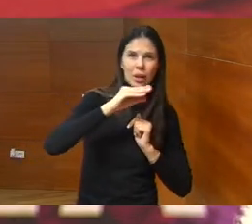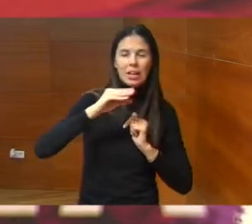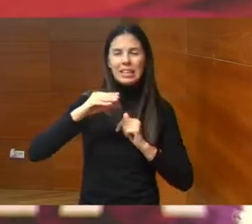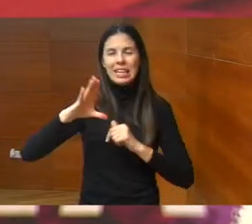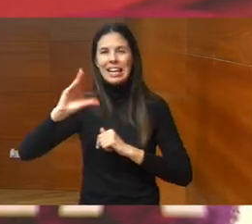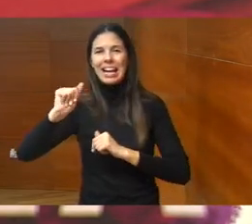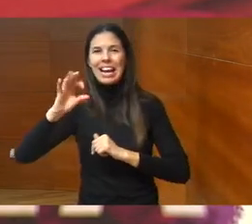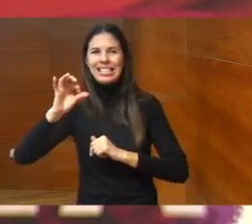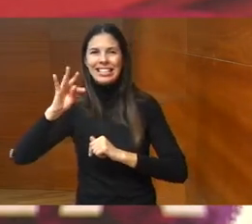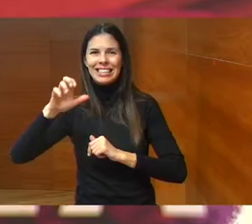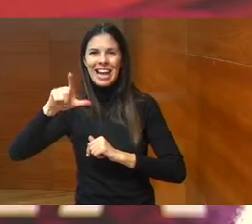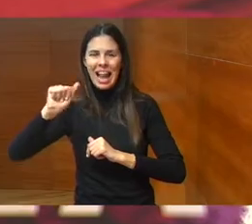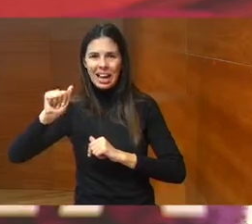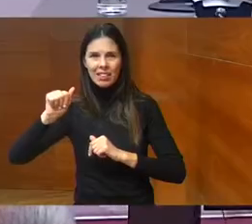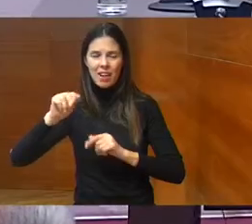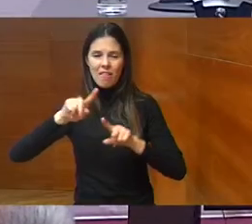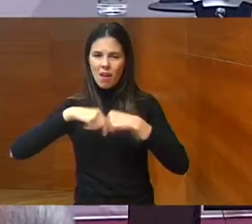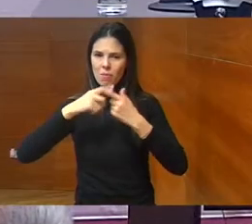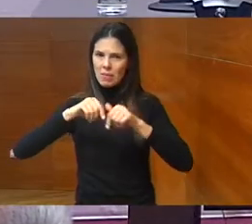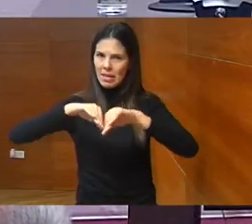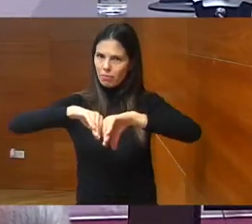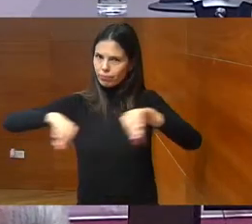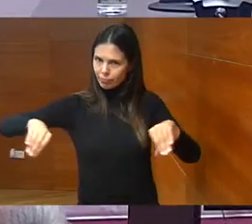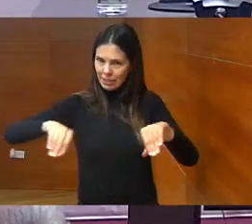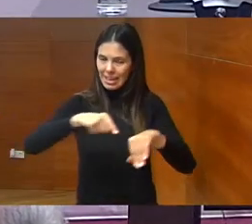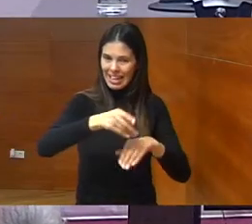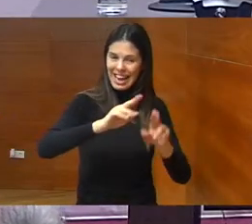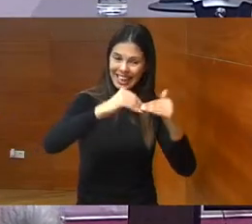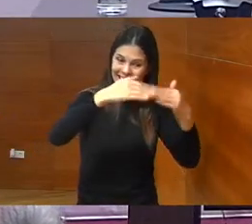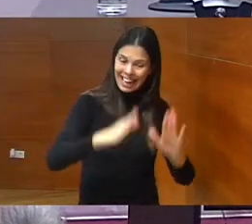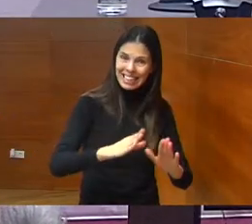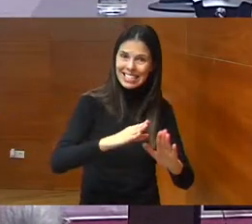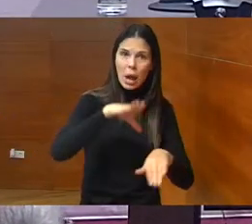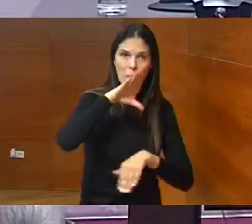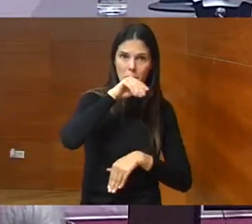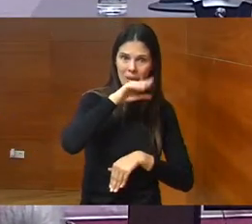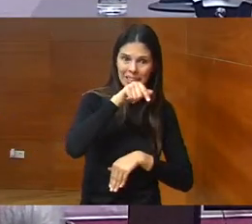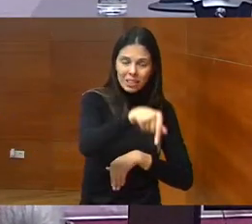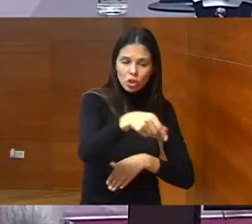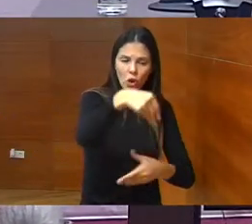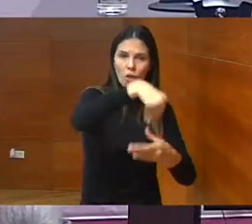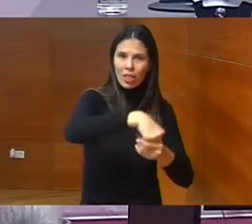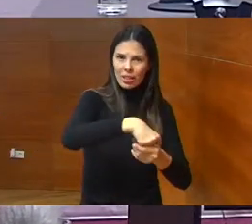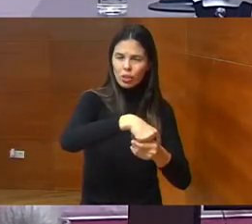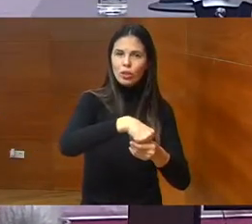Castelar dentro de la casa dos patiños nos encontramos con